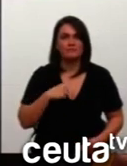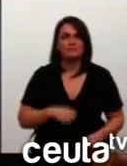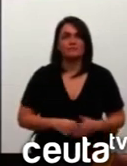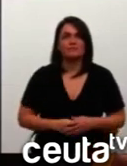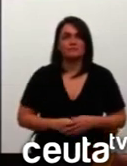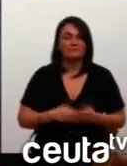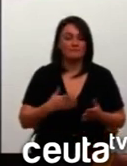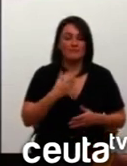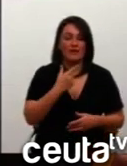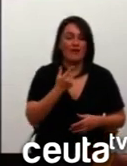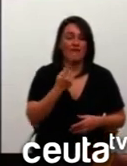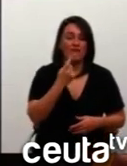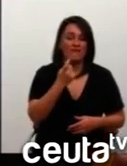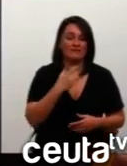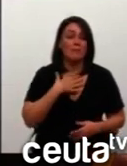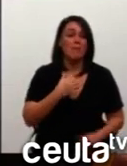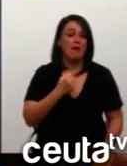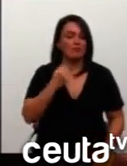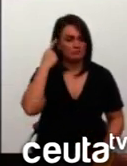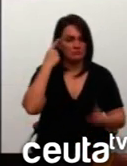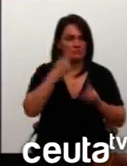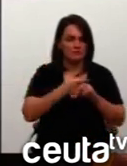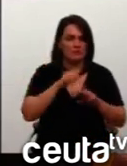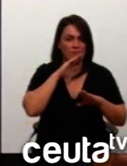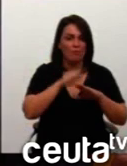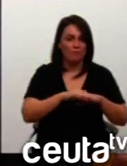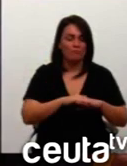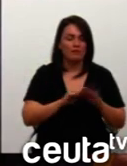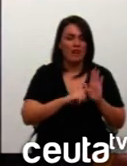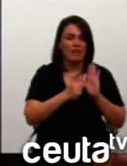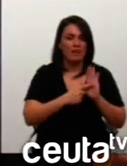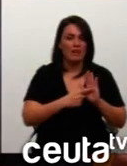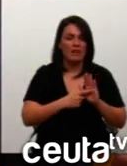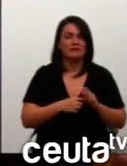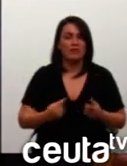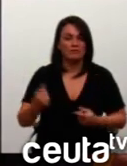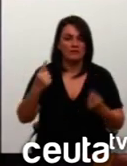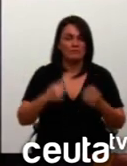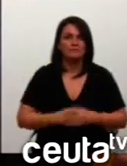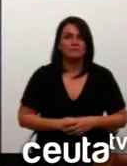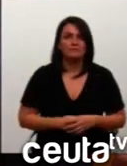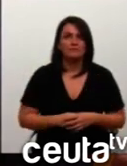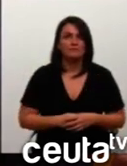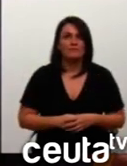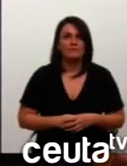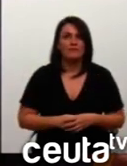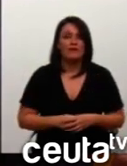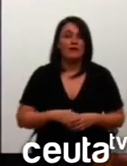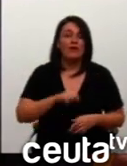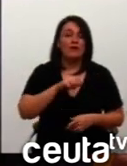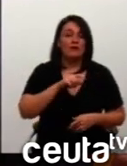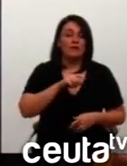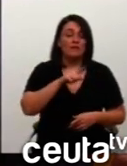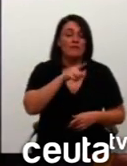realidad y cumplir la disposición transitoria quinta en algún momento, lejos de ello, dice usted que, bueno, que es que ustedes necesitan a